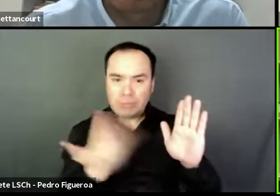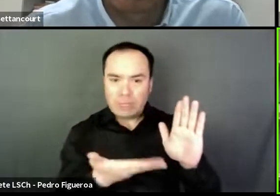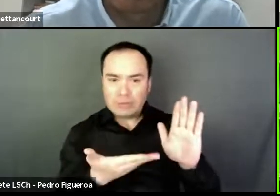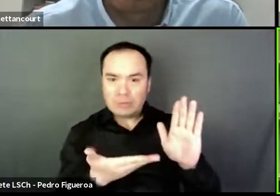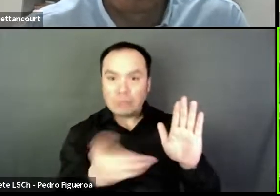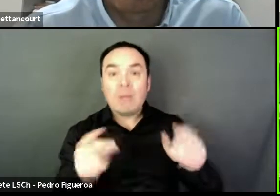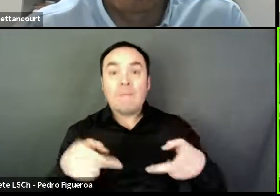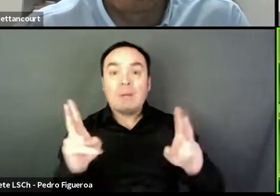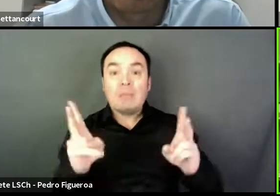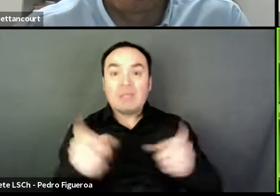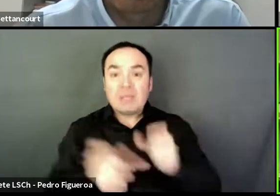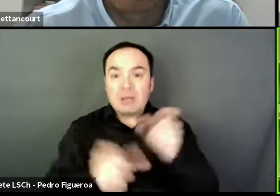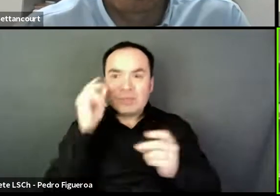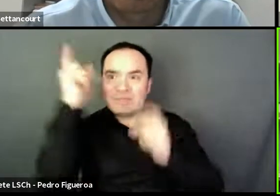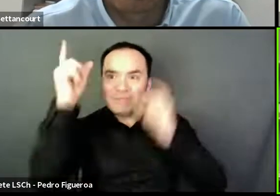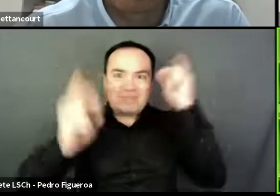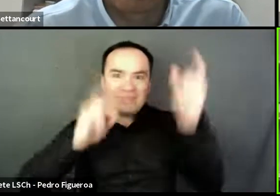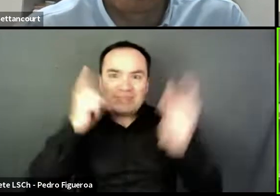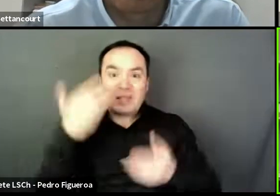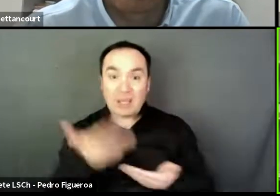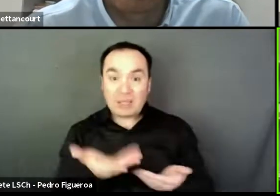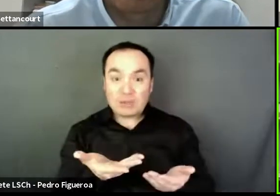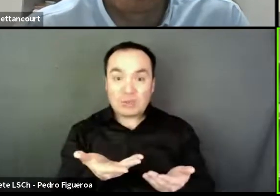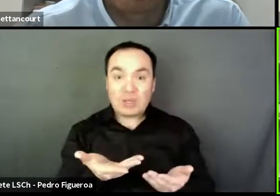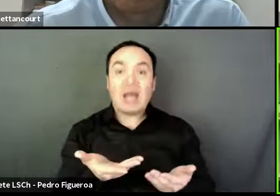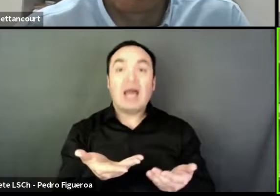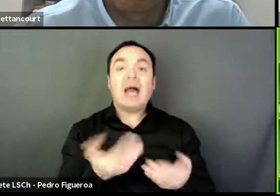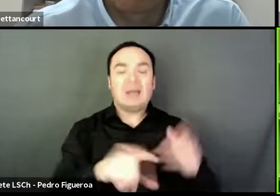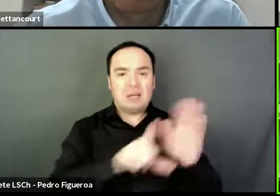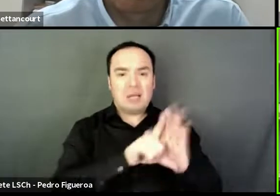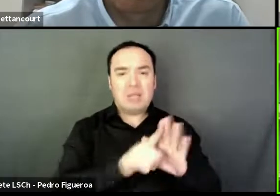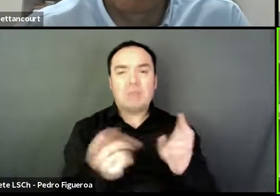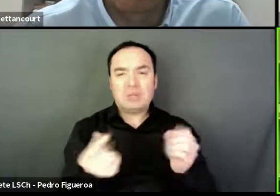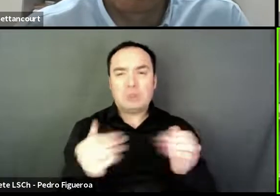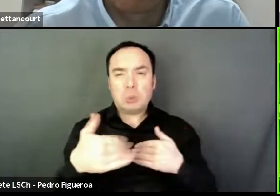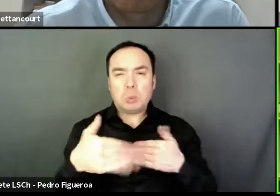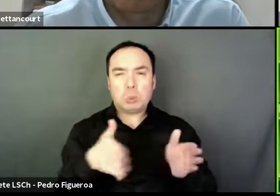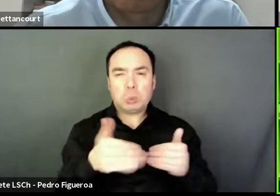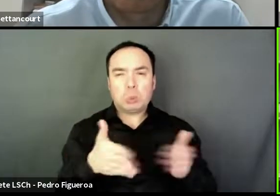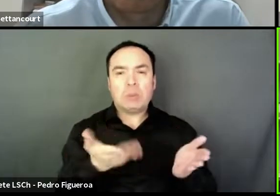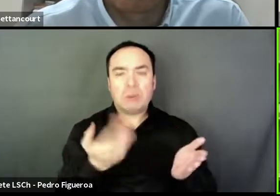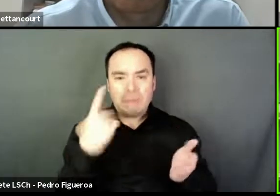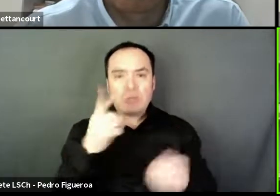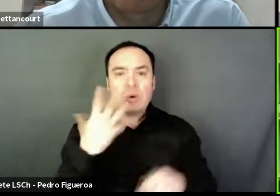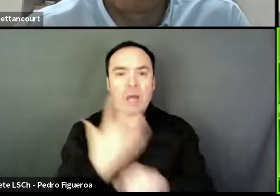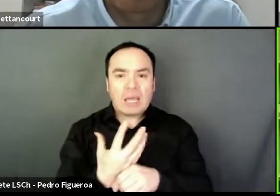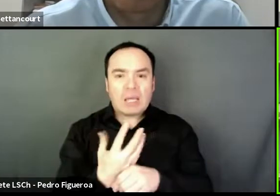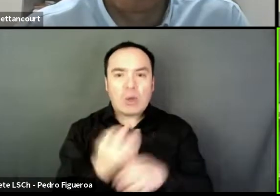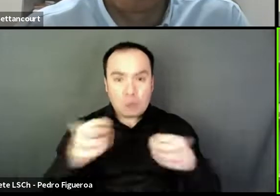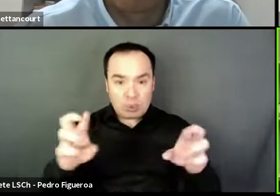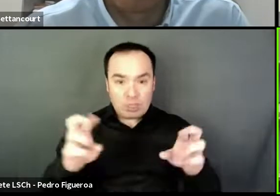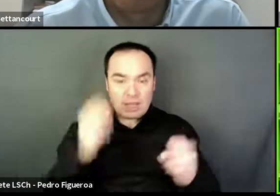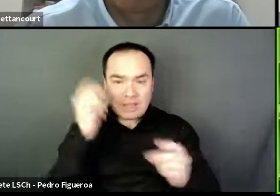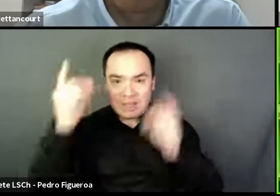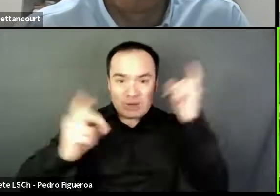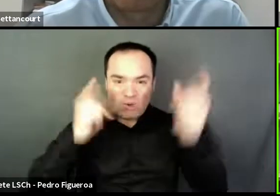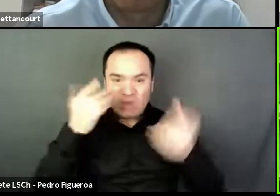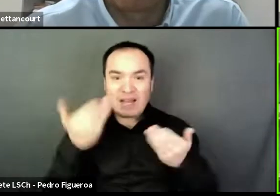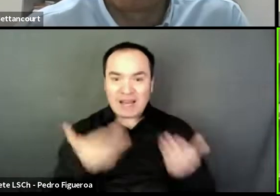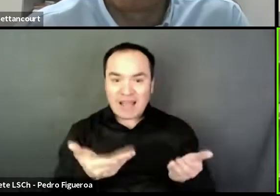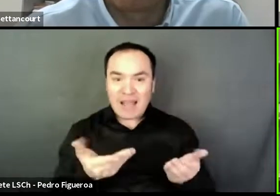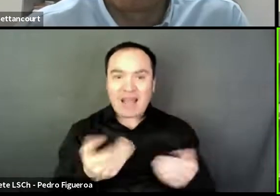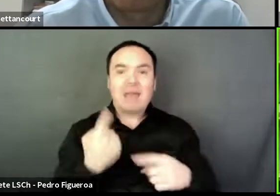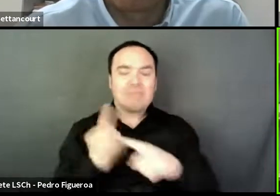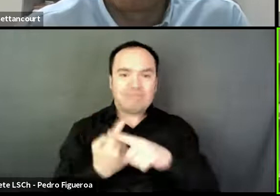innovación que aún no hay aún dentro de estas restricciones hay muchas posibilidades de innovar y que tiene que ver mucho con esta otra